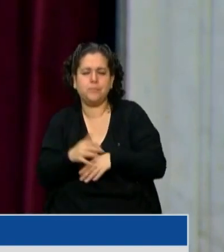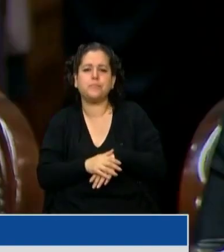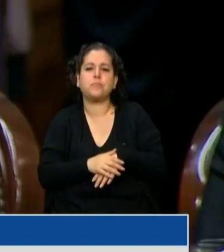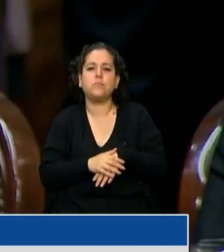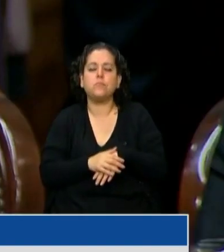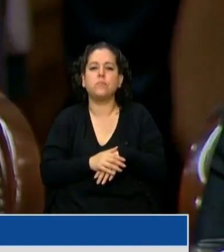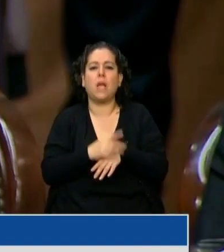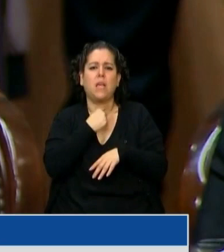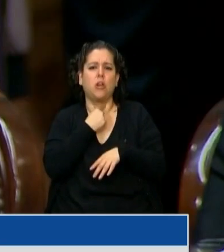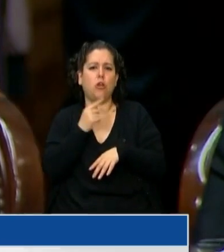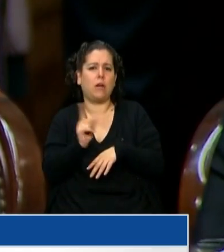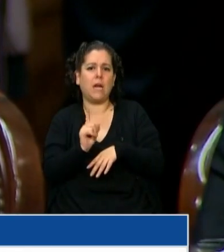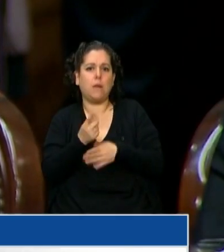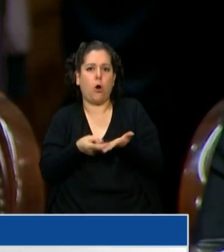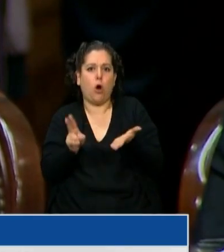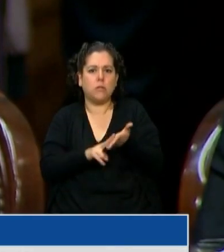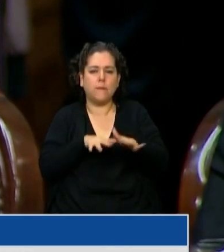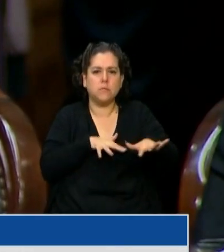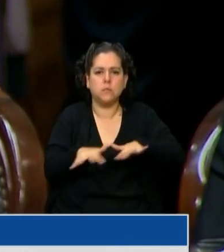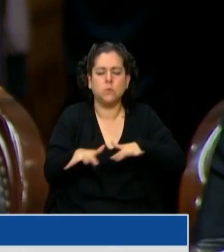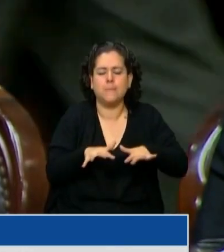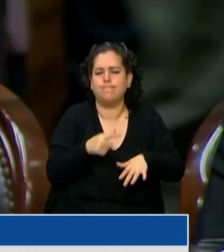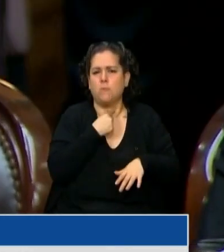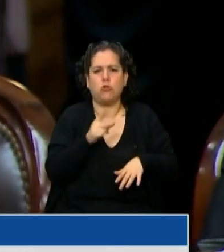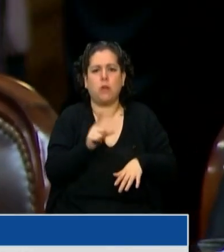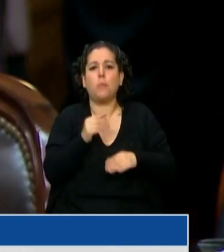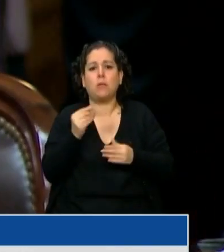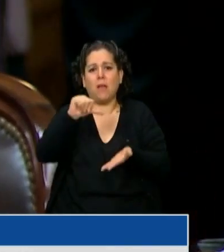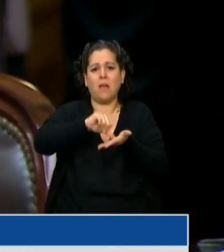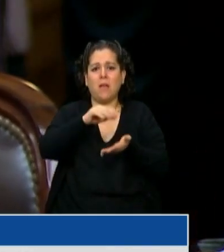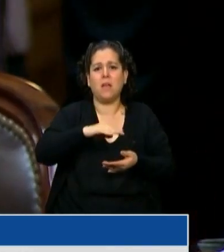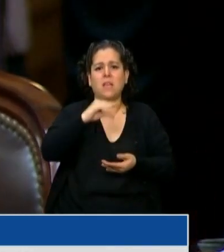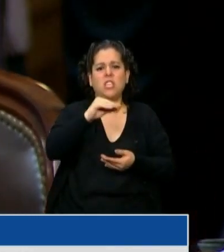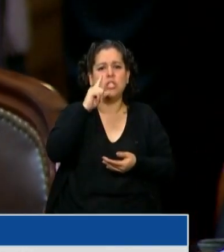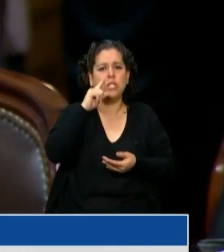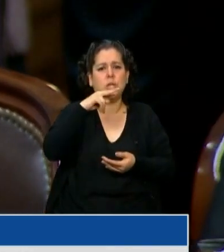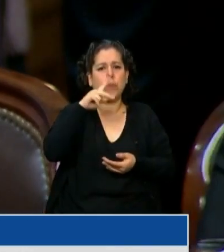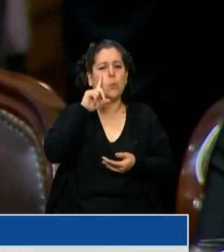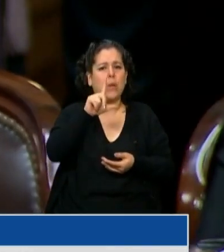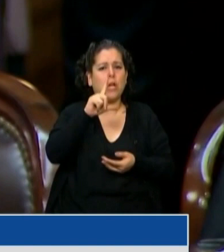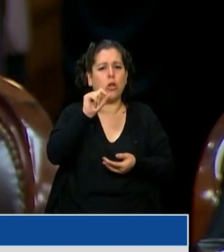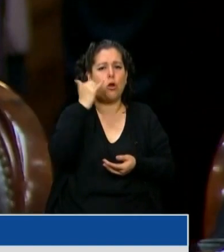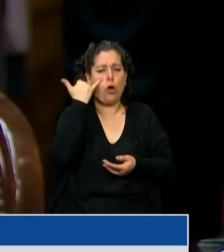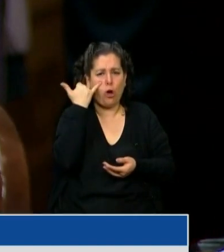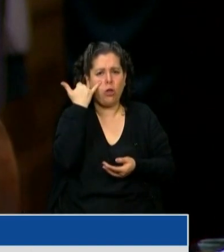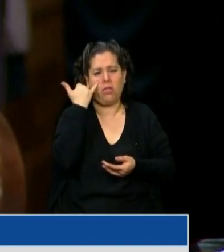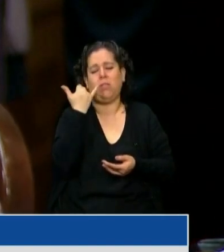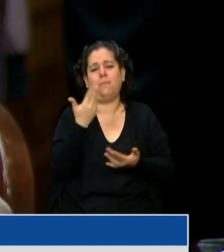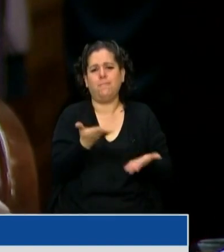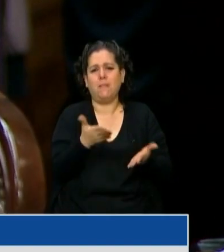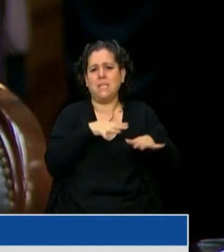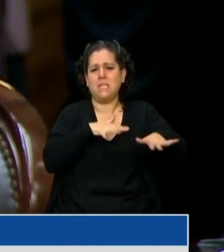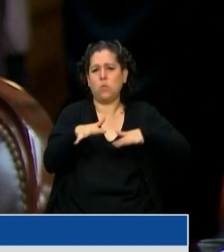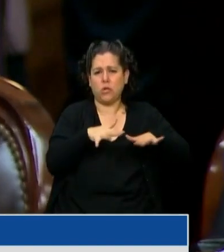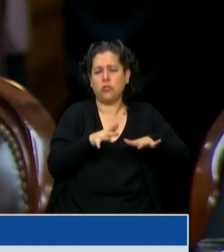no queríamos que vuelva a suceder, ¿no? Porque esto que pasó en Chivilcoy es una foto, pero esto sucedió en un montón de lugares de